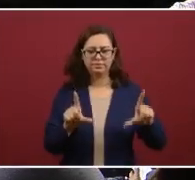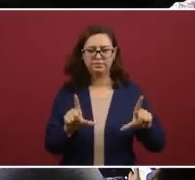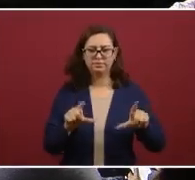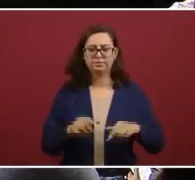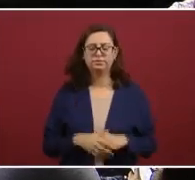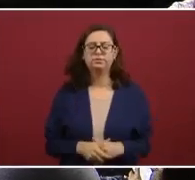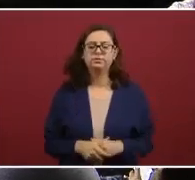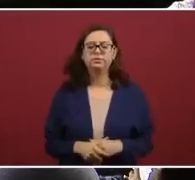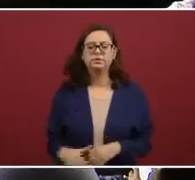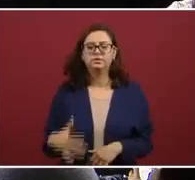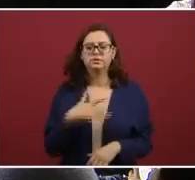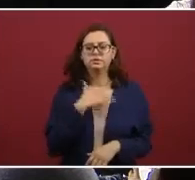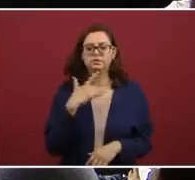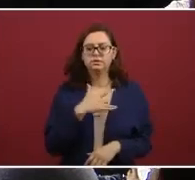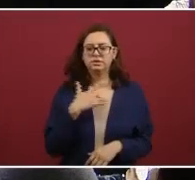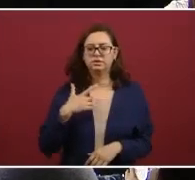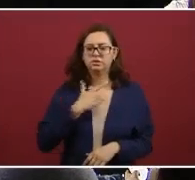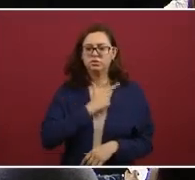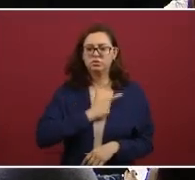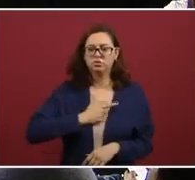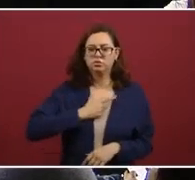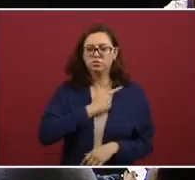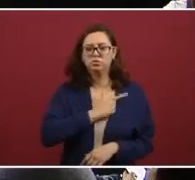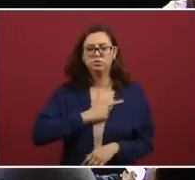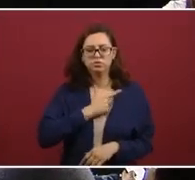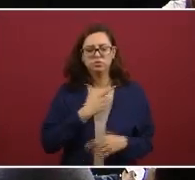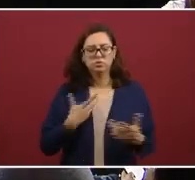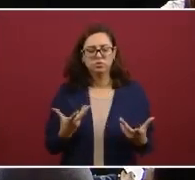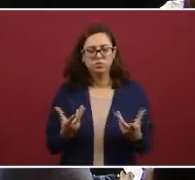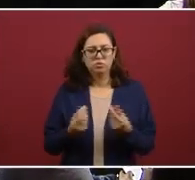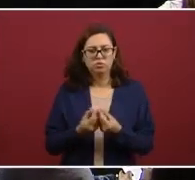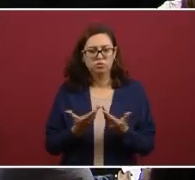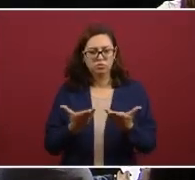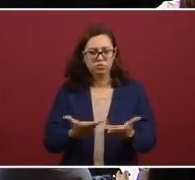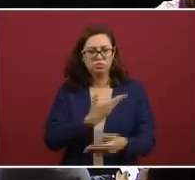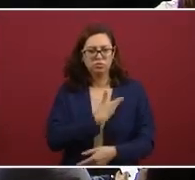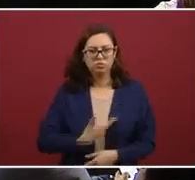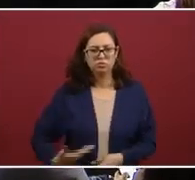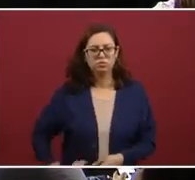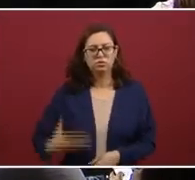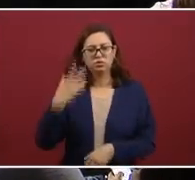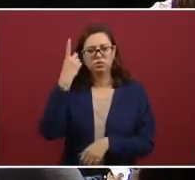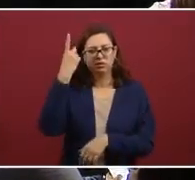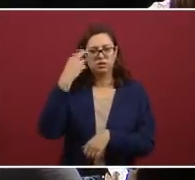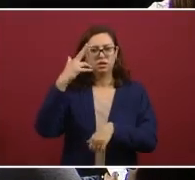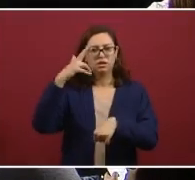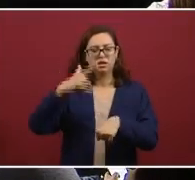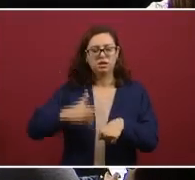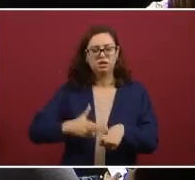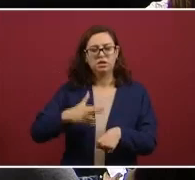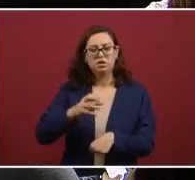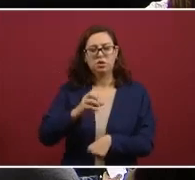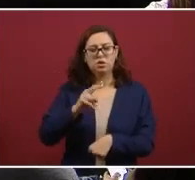Es un placer estar aquí, señor presidente, directora ejecutiva de ONU Mujeres,